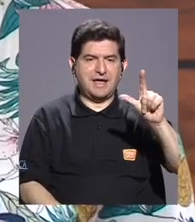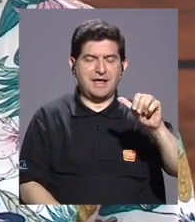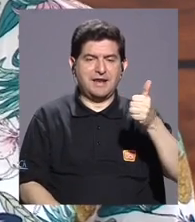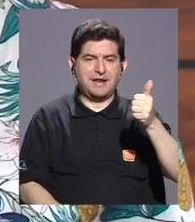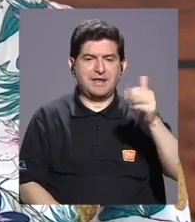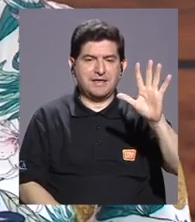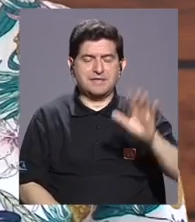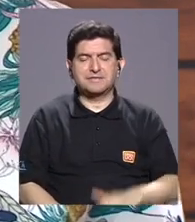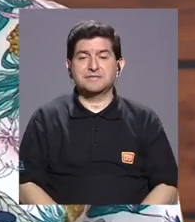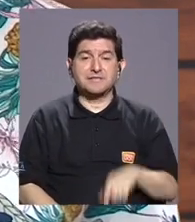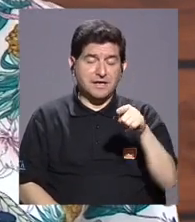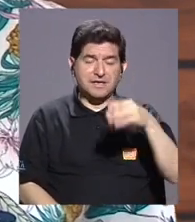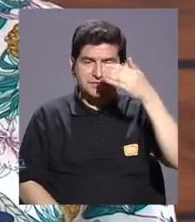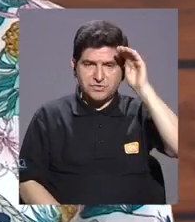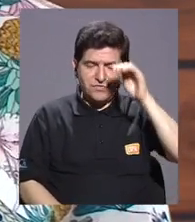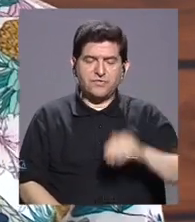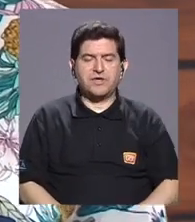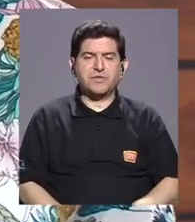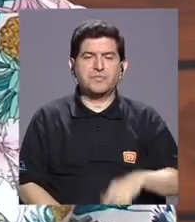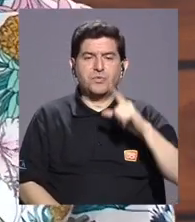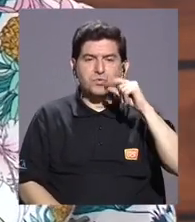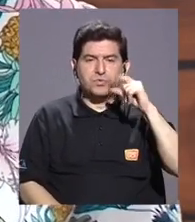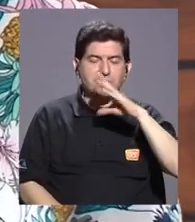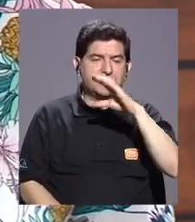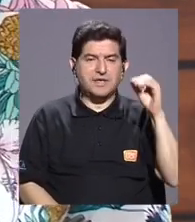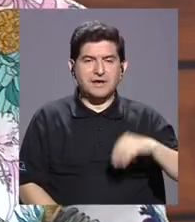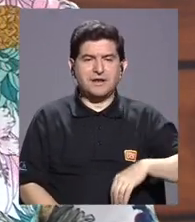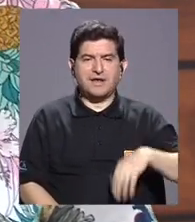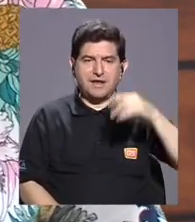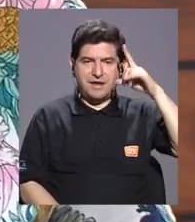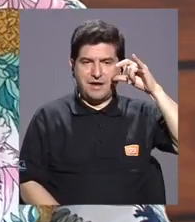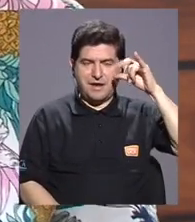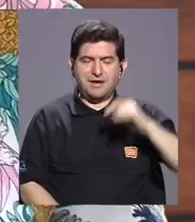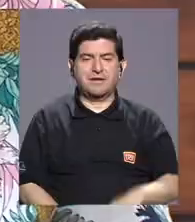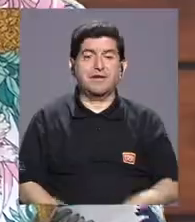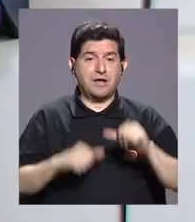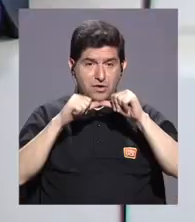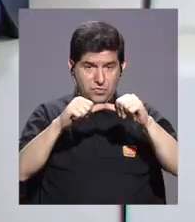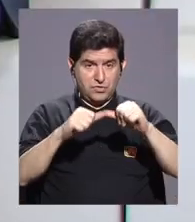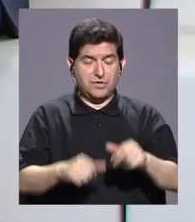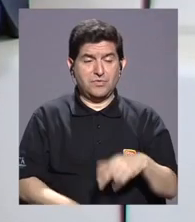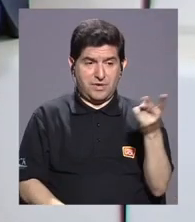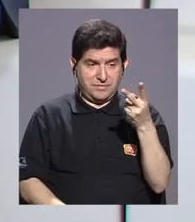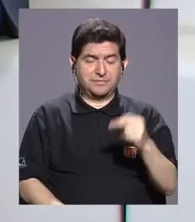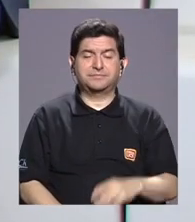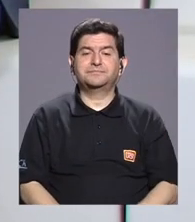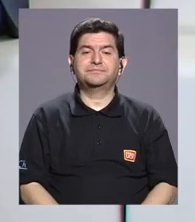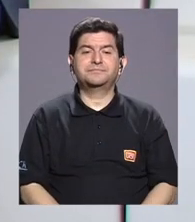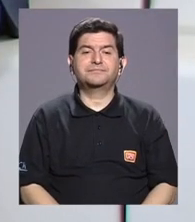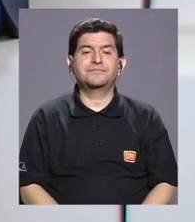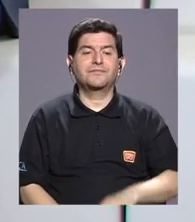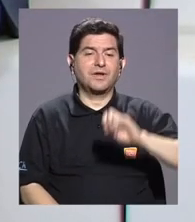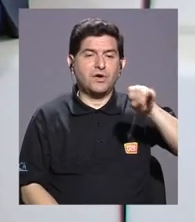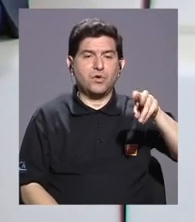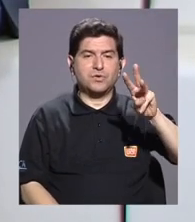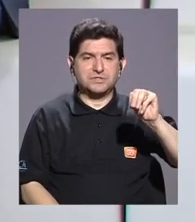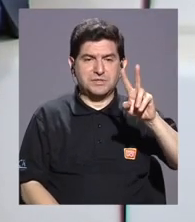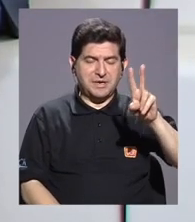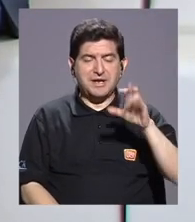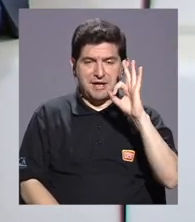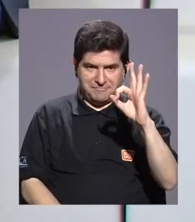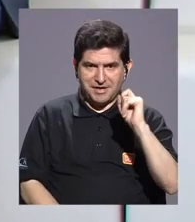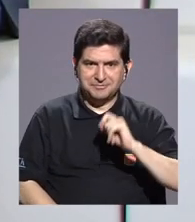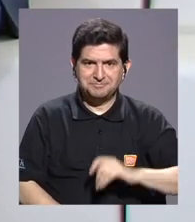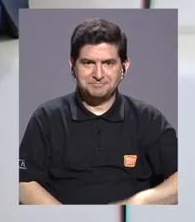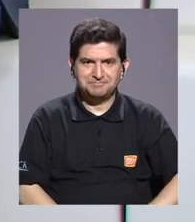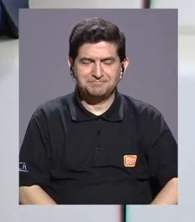Facebook, Twitter e Instagram. Así que sin más, los dejo con don José María Villalta y con Marlon. Estamos con don José María Villalta. ¿Qué tal,